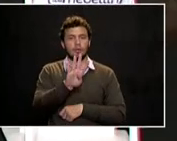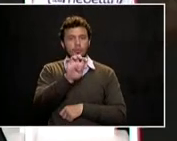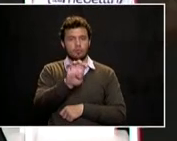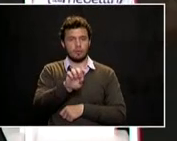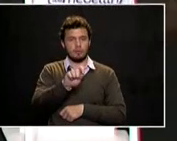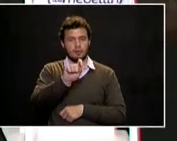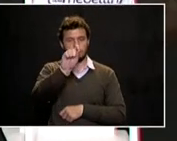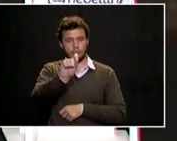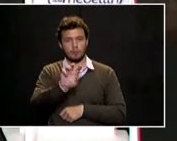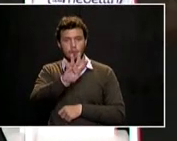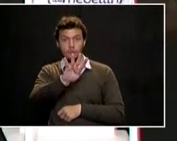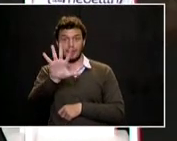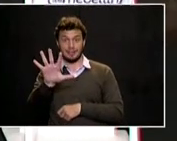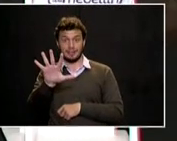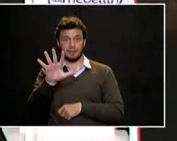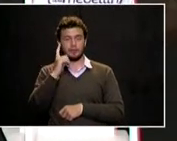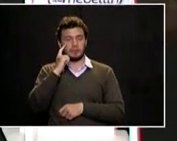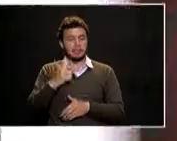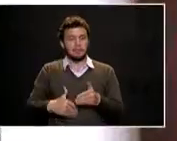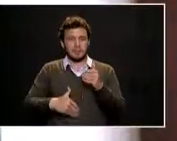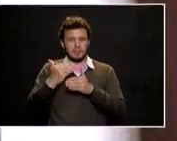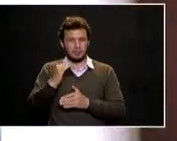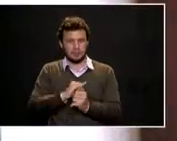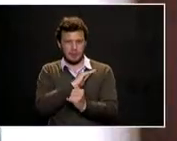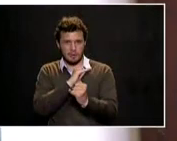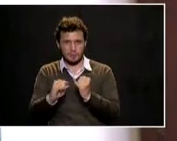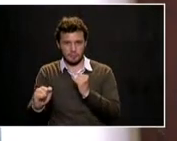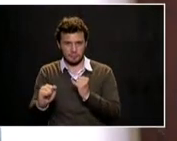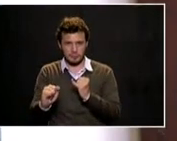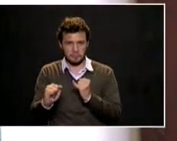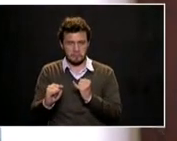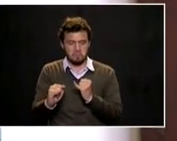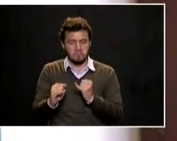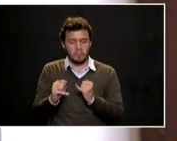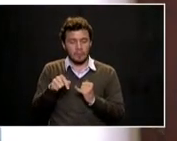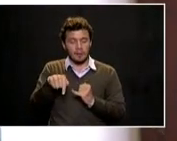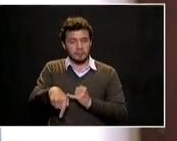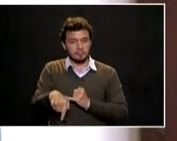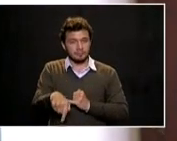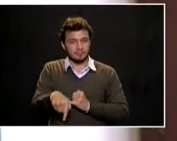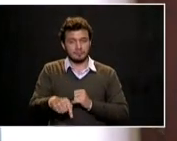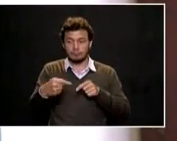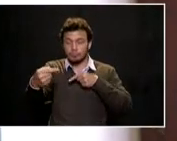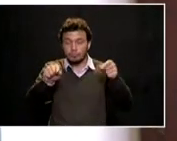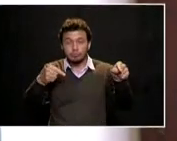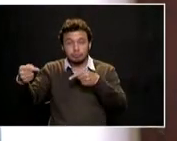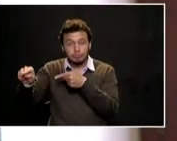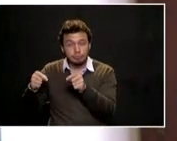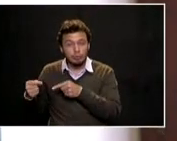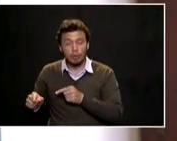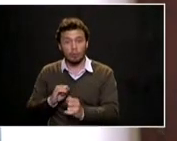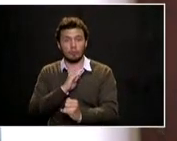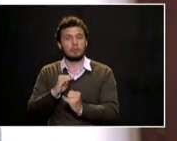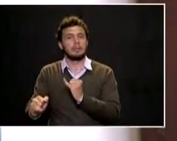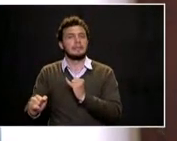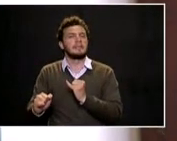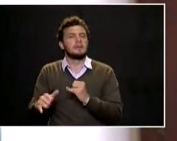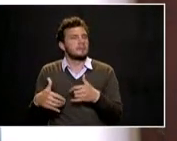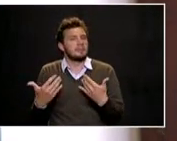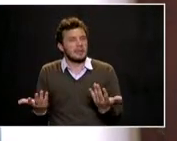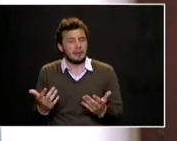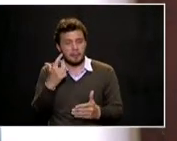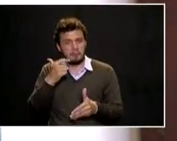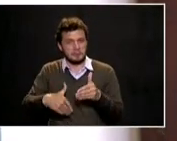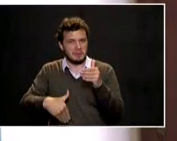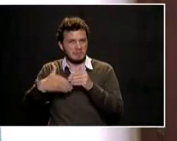minutos, y entramos en la última parte de esta hora del debate, la primera hora con este grupo de candidatos, y vamos a explicar